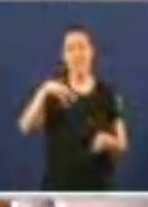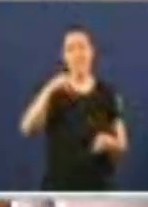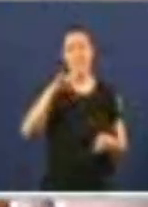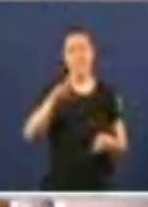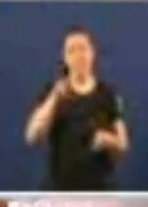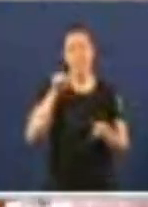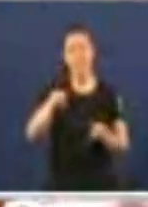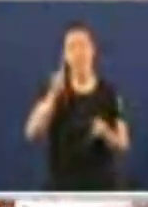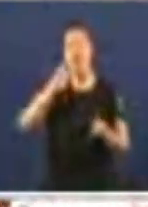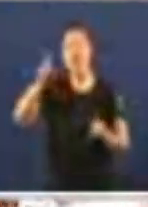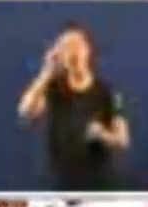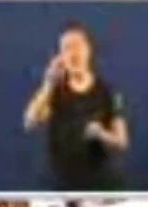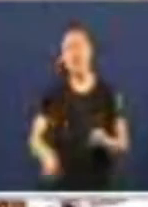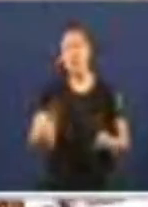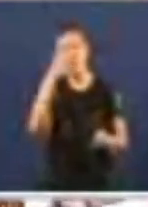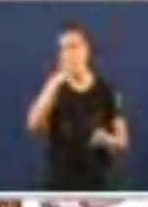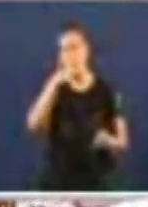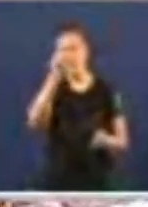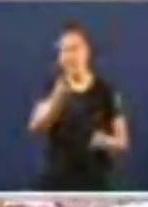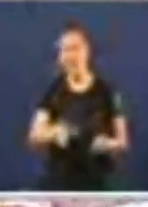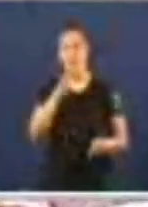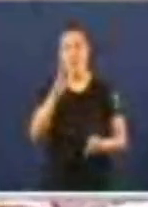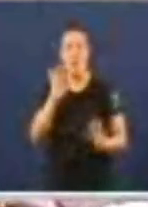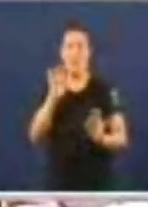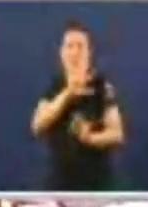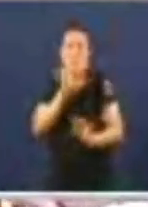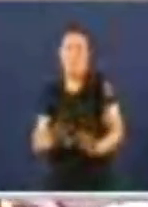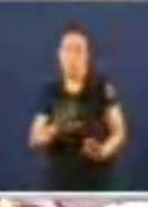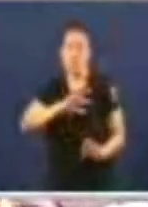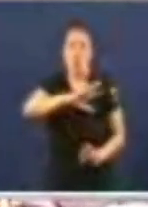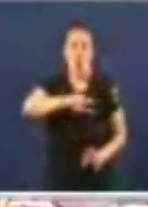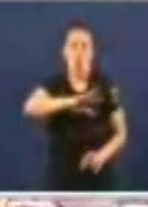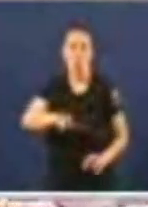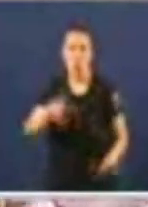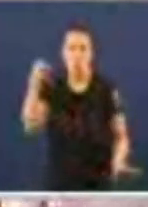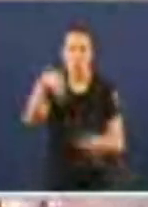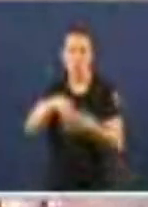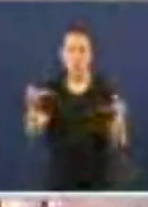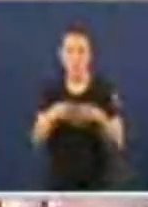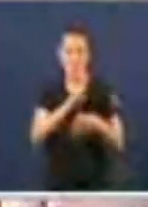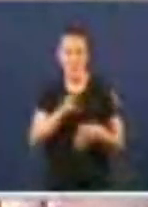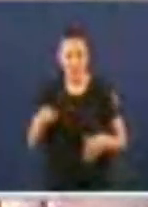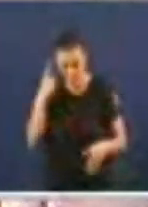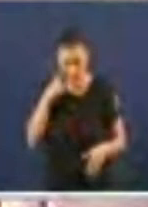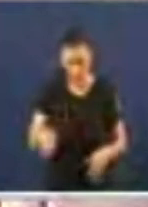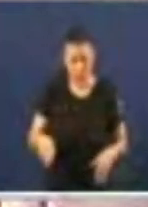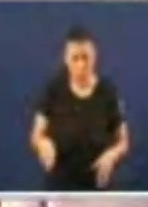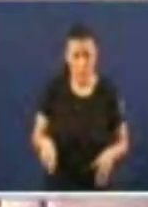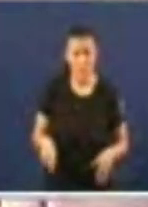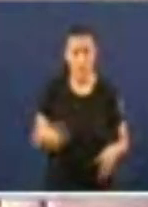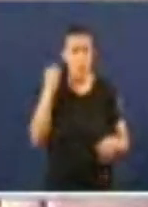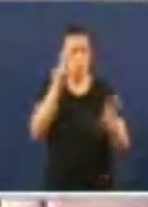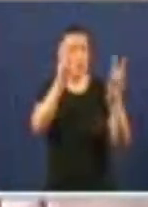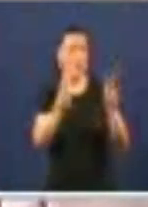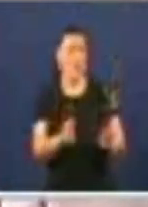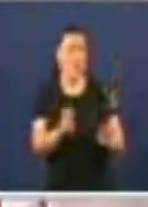dos imputados por presunta corrupción, por presunto financiamento ilegal do Partido Popular. Creo que este é un tema que